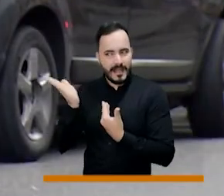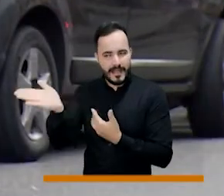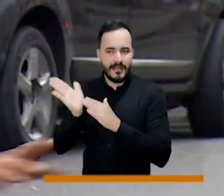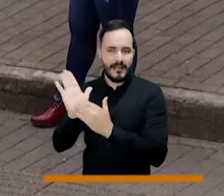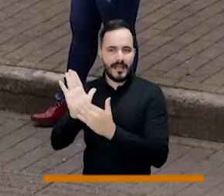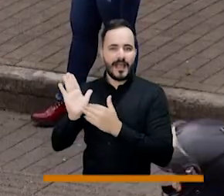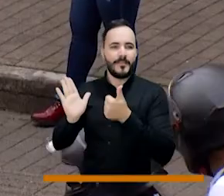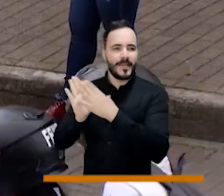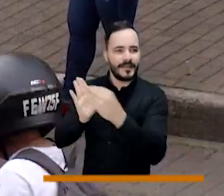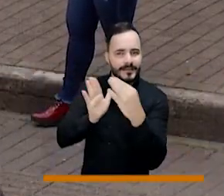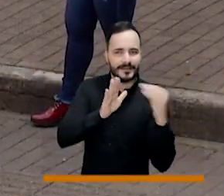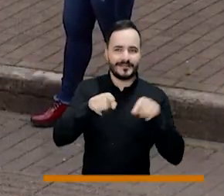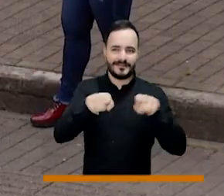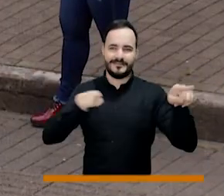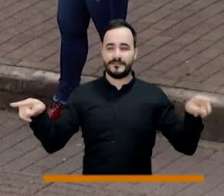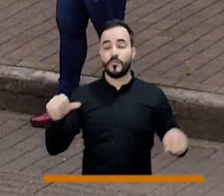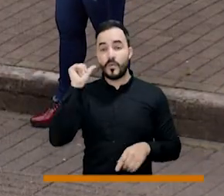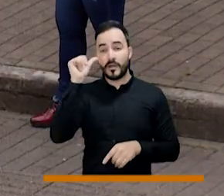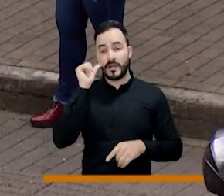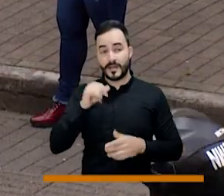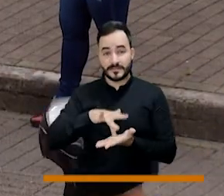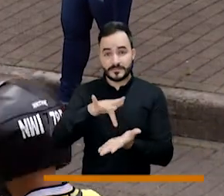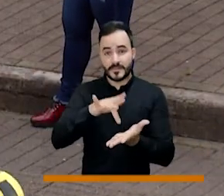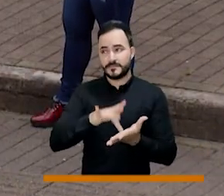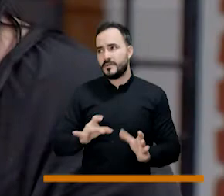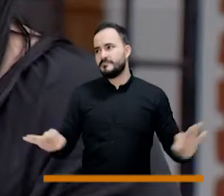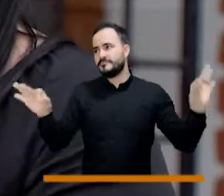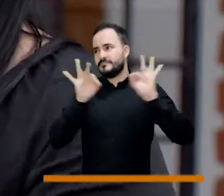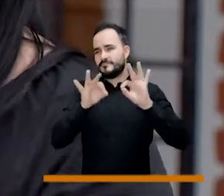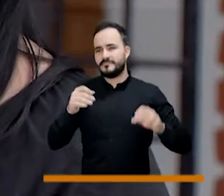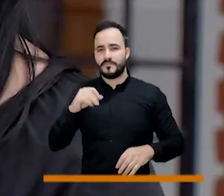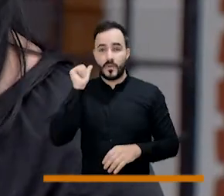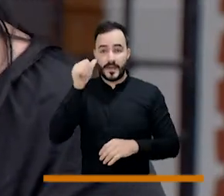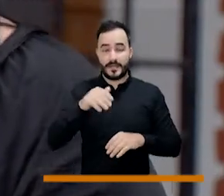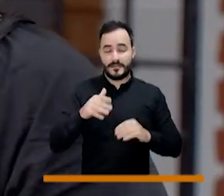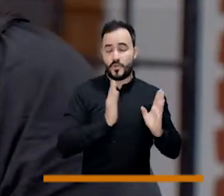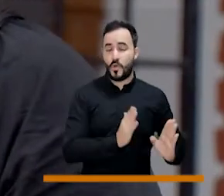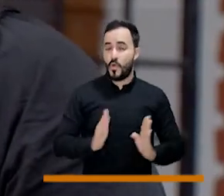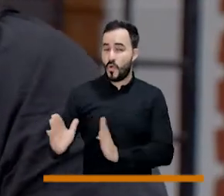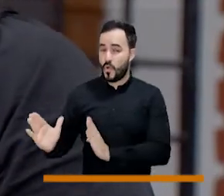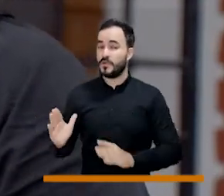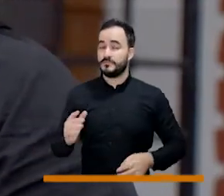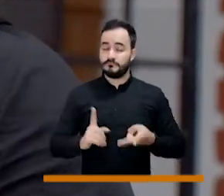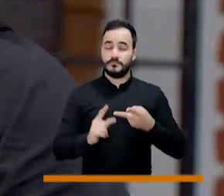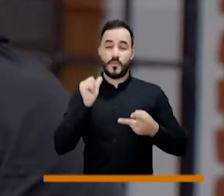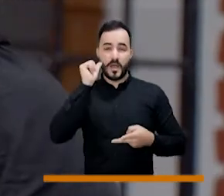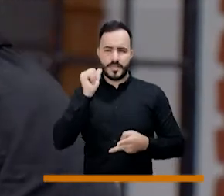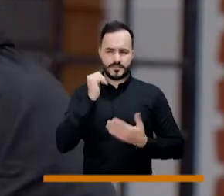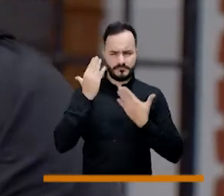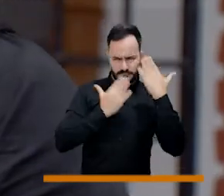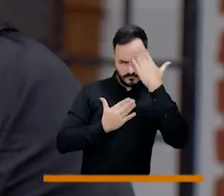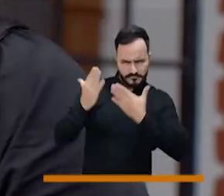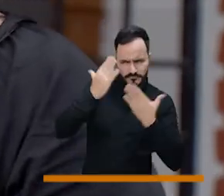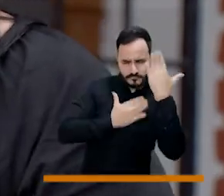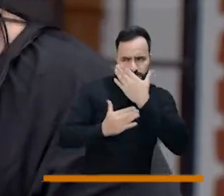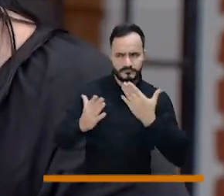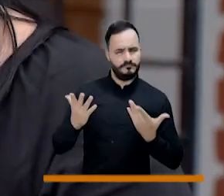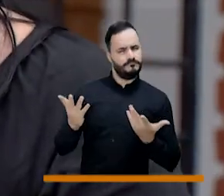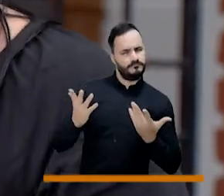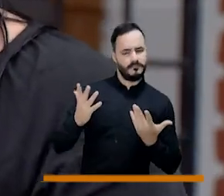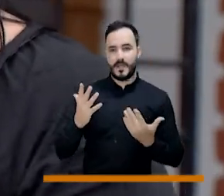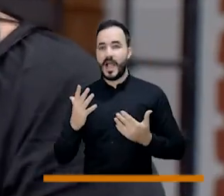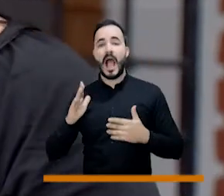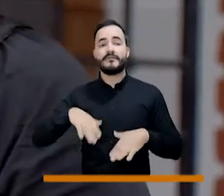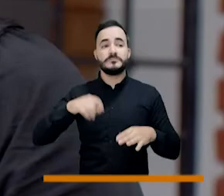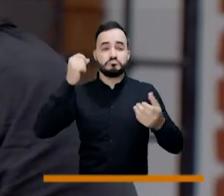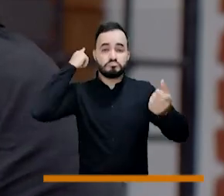él. Ese trabajo de nosotras las mujeres es muy importante, las mujeres somos muy organizadas, muchas veces somos más críticas y eso